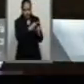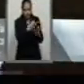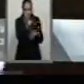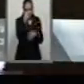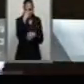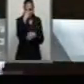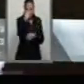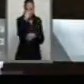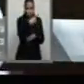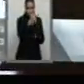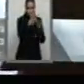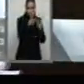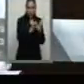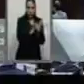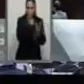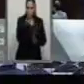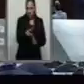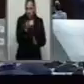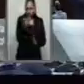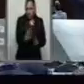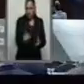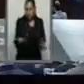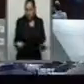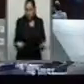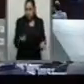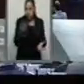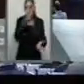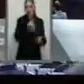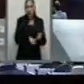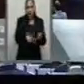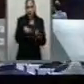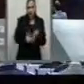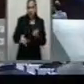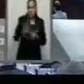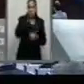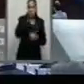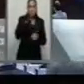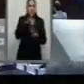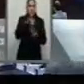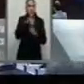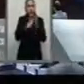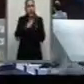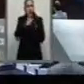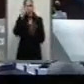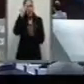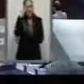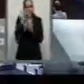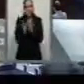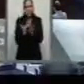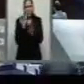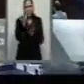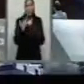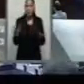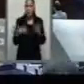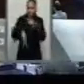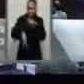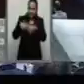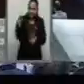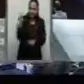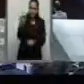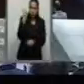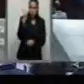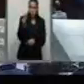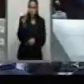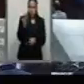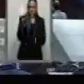posible que sea incierto el estatus jurídico del Distrito Federal, lo que pone a la capital como una especie de